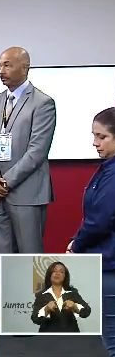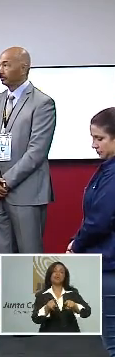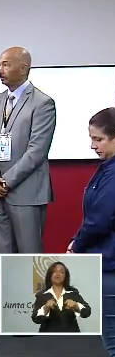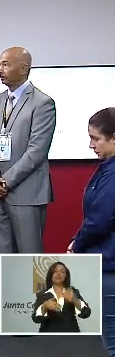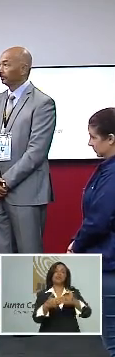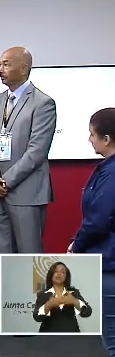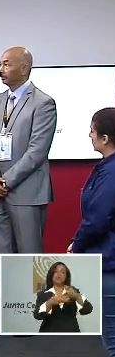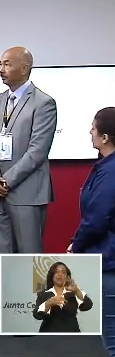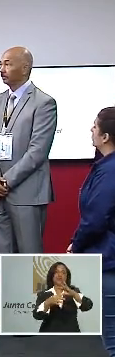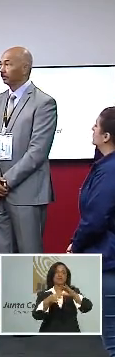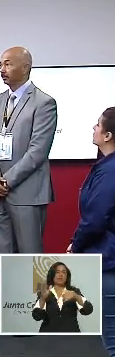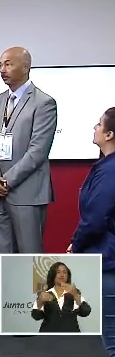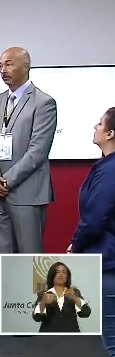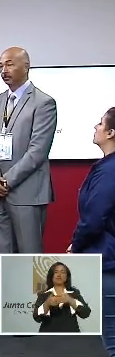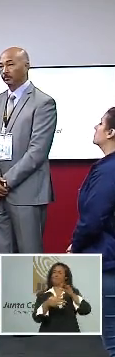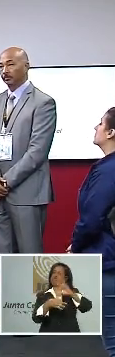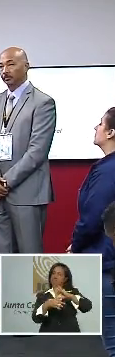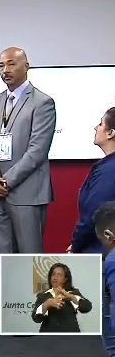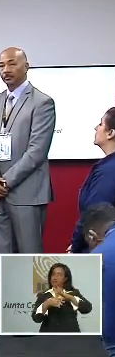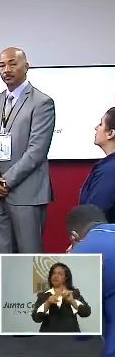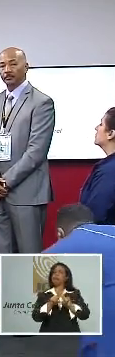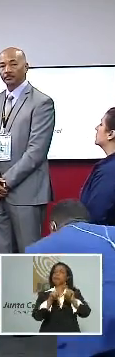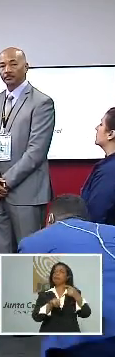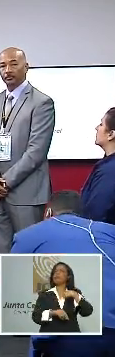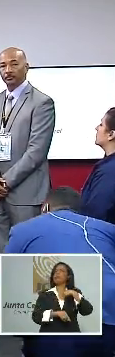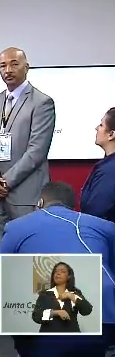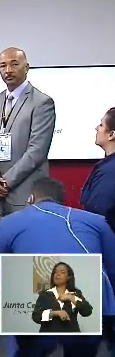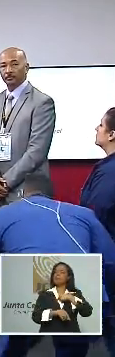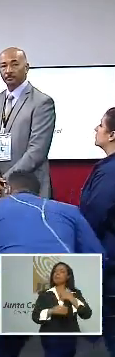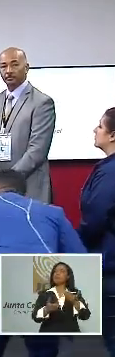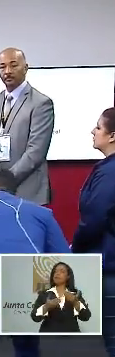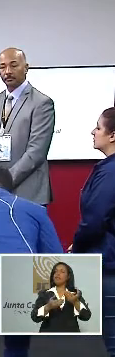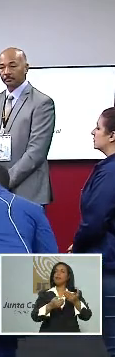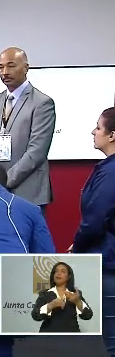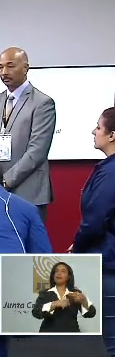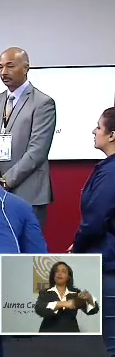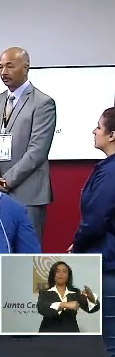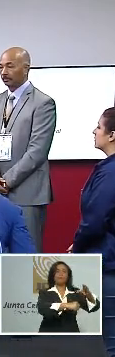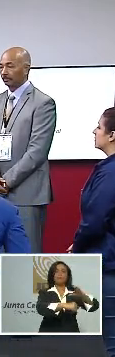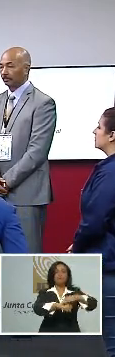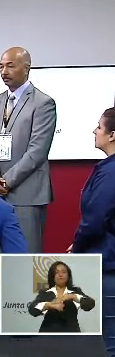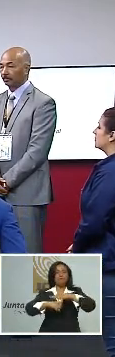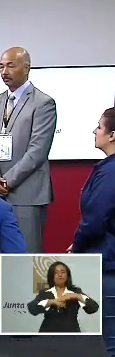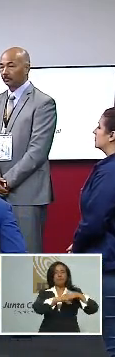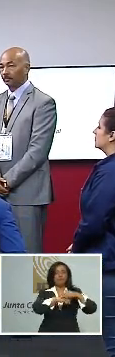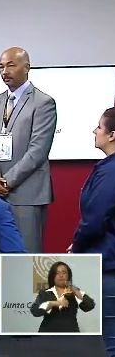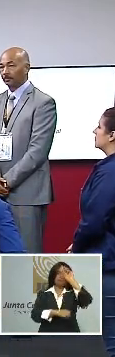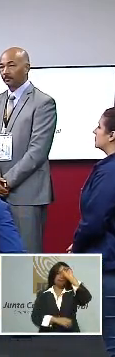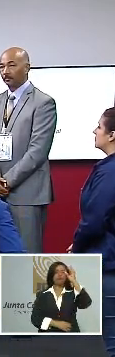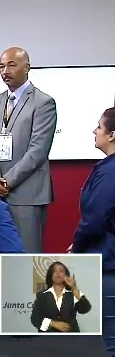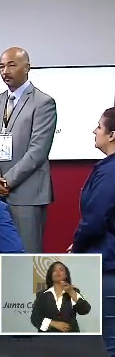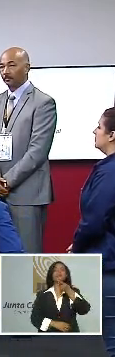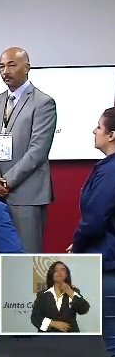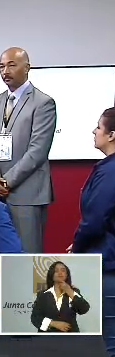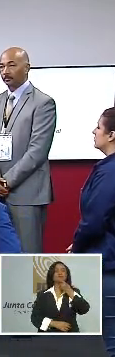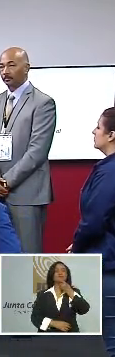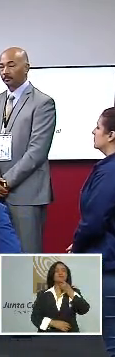electoral. Pero queremos hacerle un llamado a la República Dominicana que